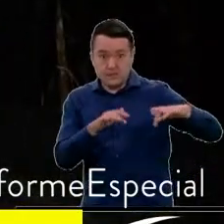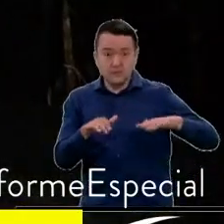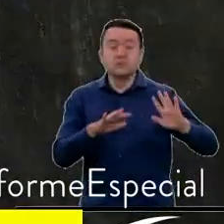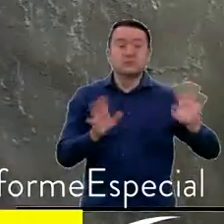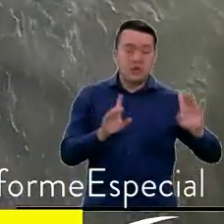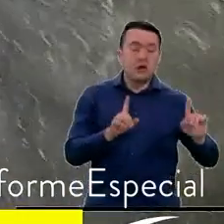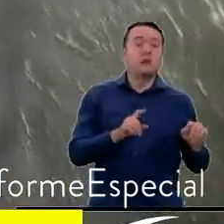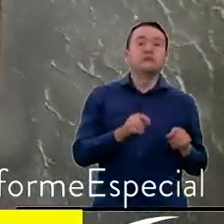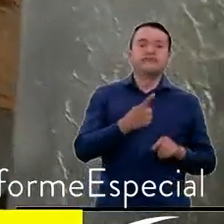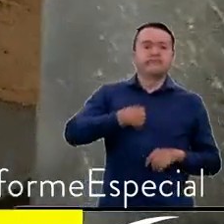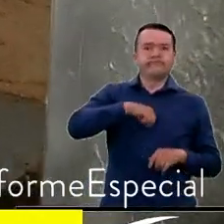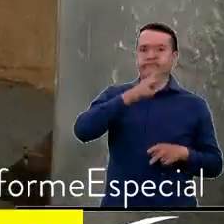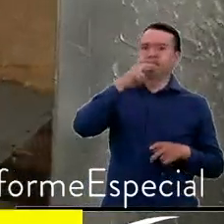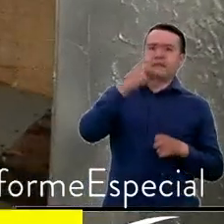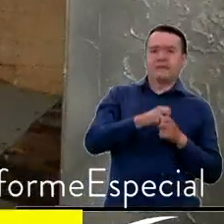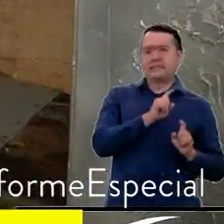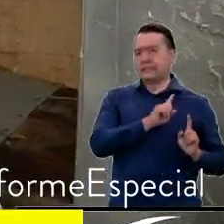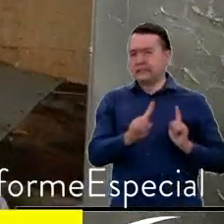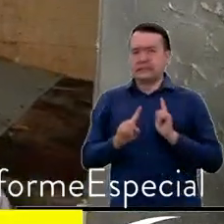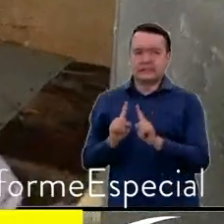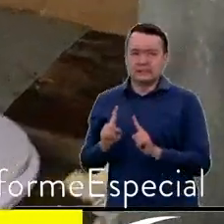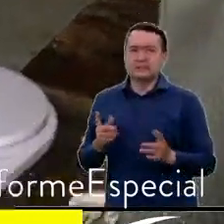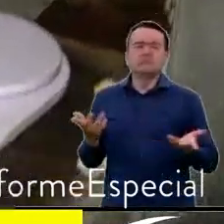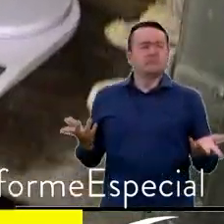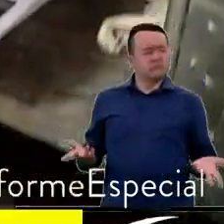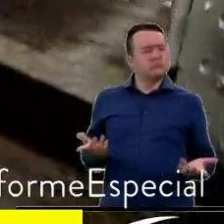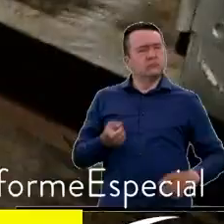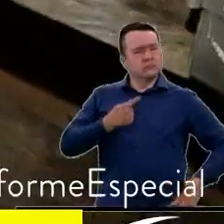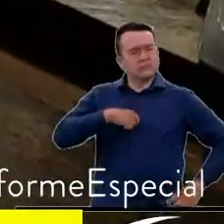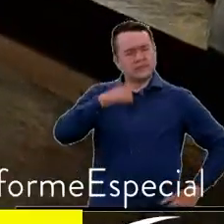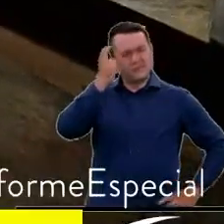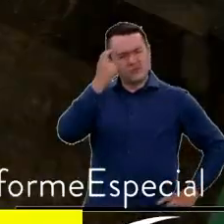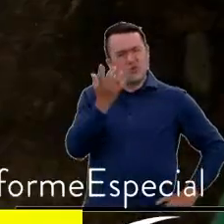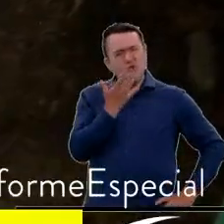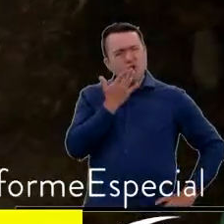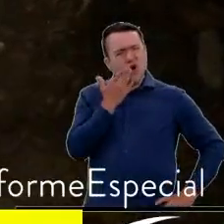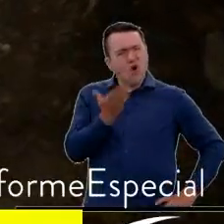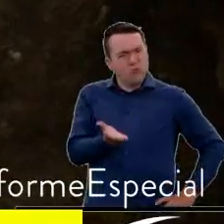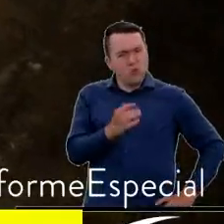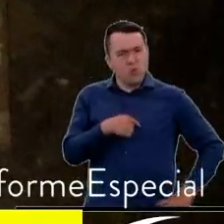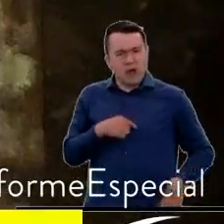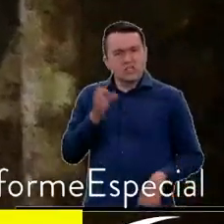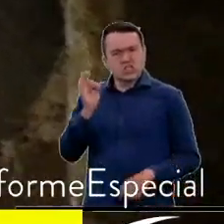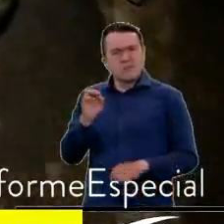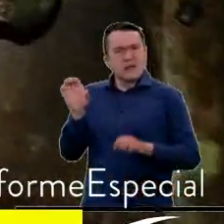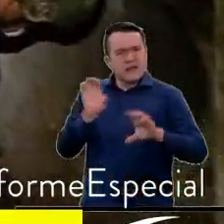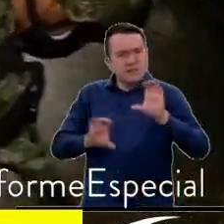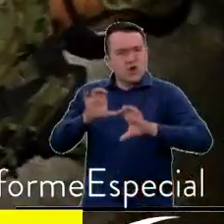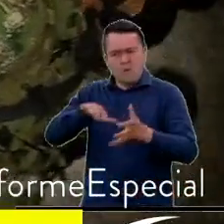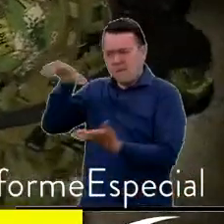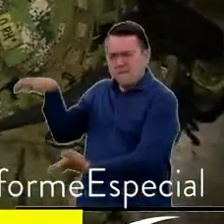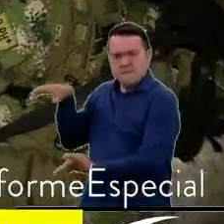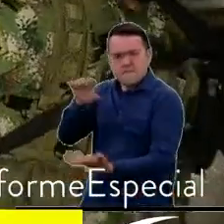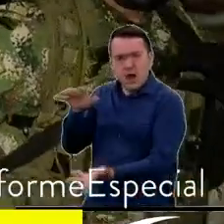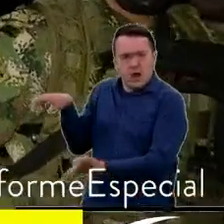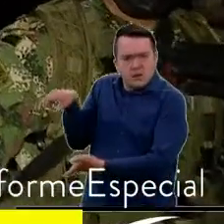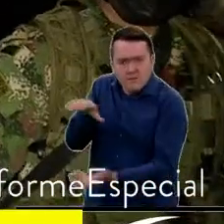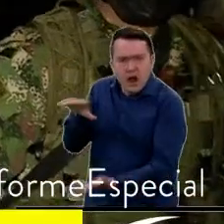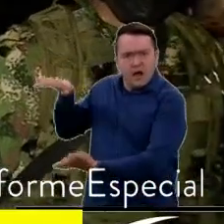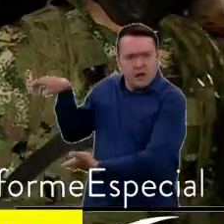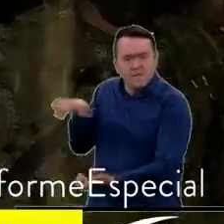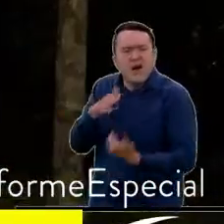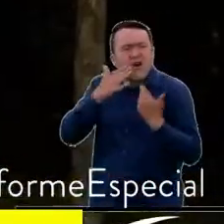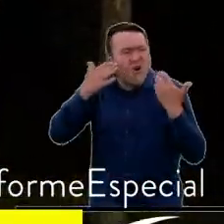para poder llegar hasta allí, es inevitable preguntarse cómo llegan galones y galones de químicos a estos lugares, cómo se